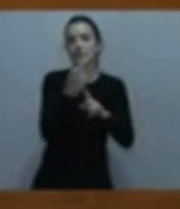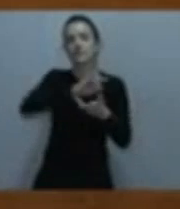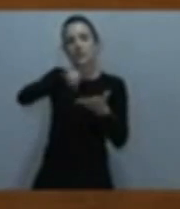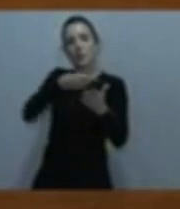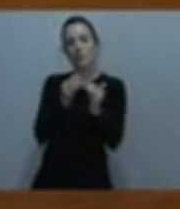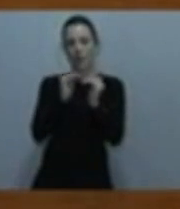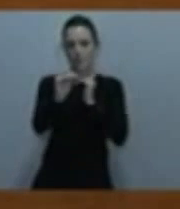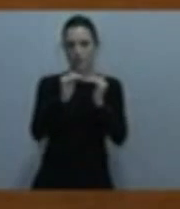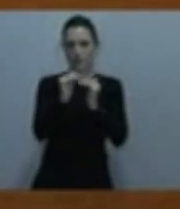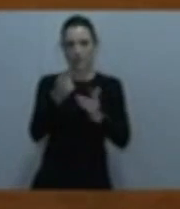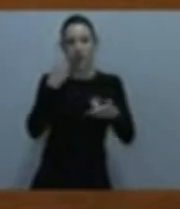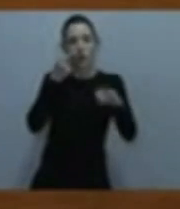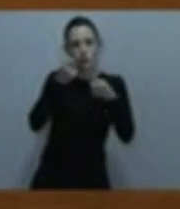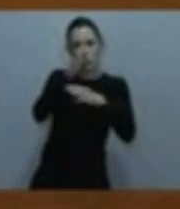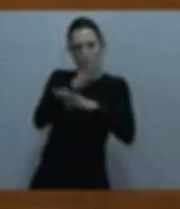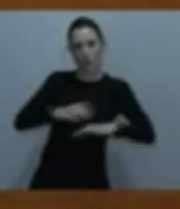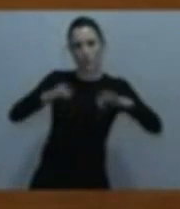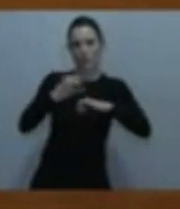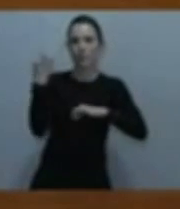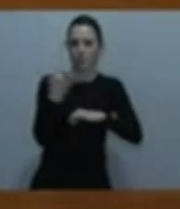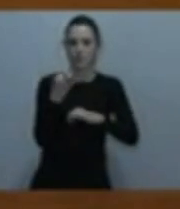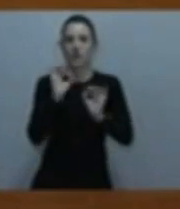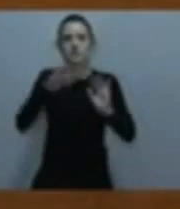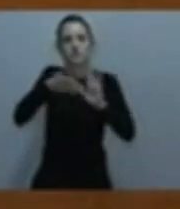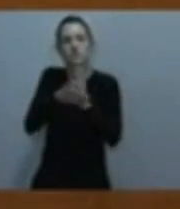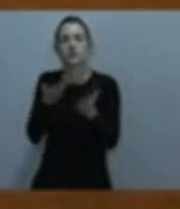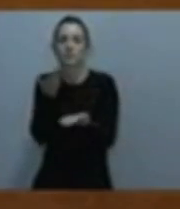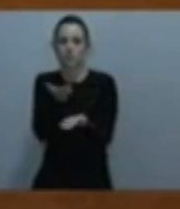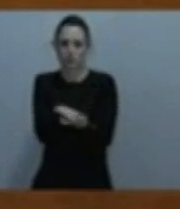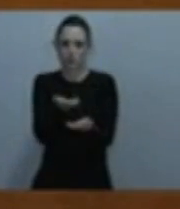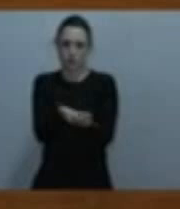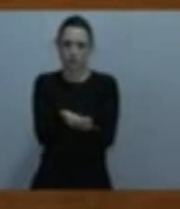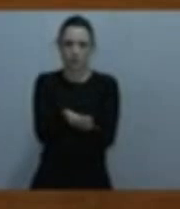control parlamentario. Esa es la propuesta. No